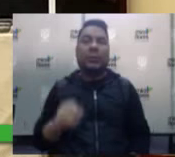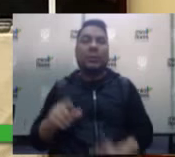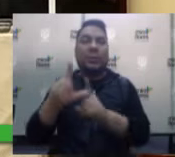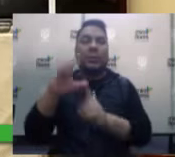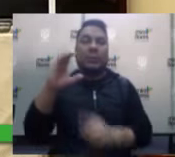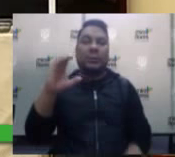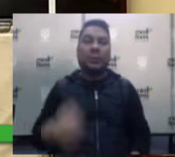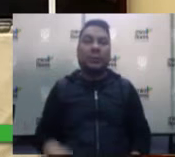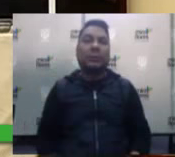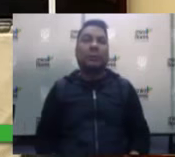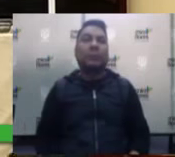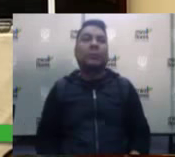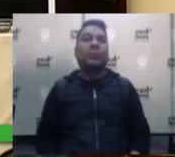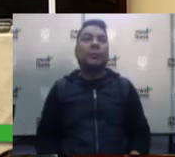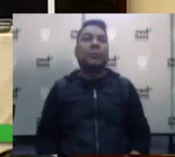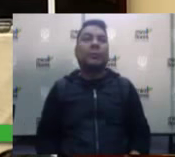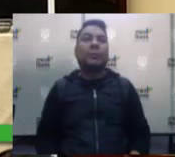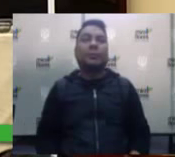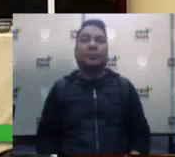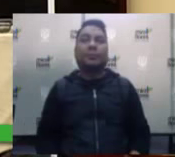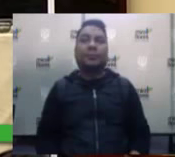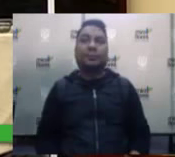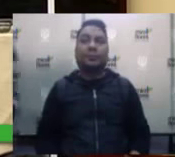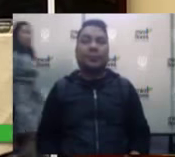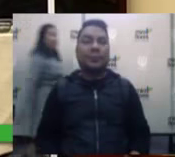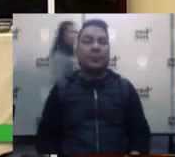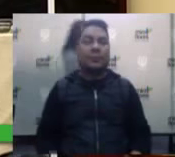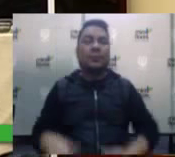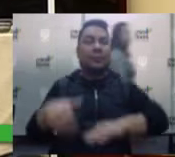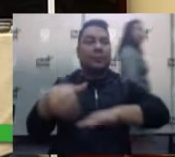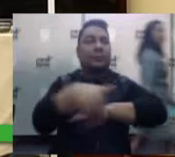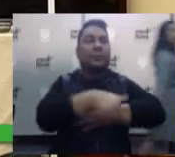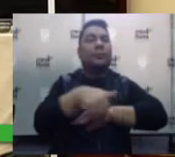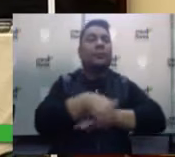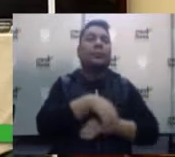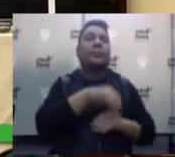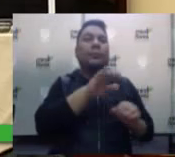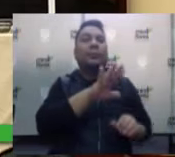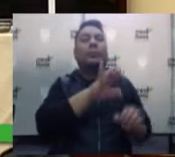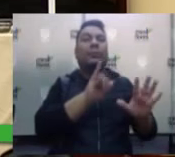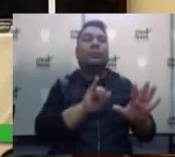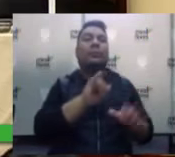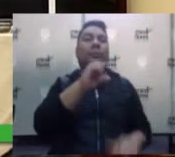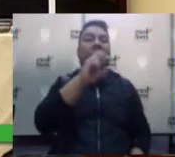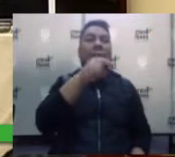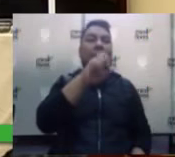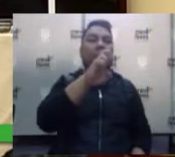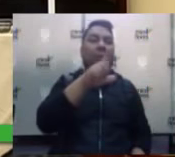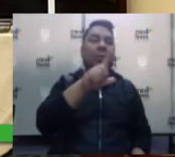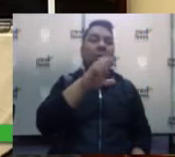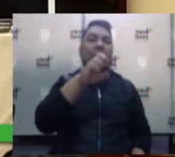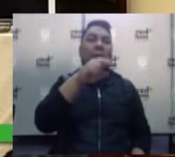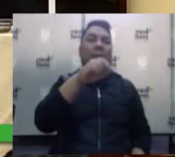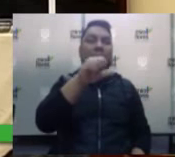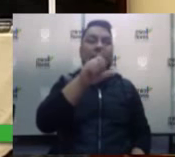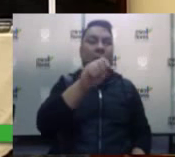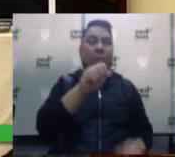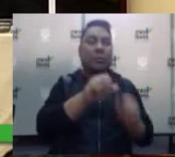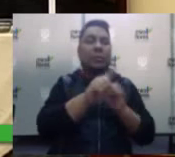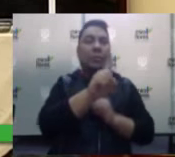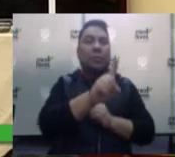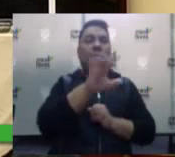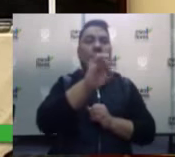C. Avanza País, Partido de Integración Social. Ubicación 57, avenida General Ernesto Montagne, cuadra 1, frente